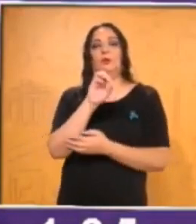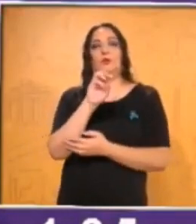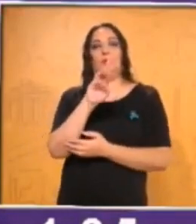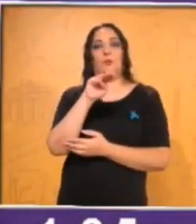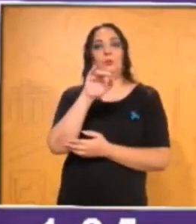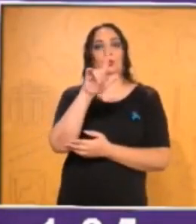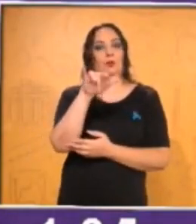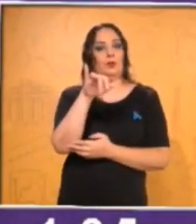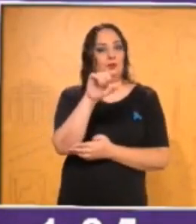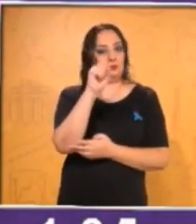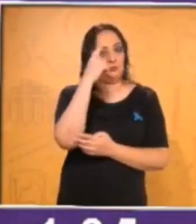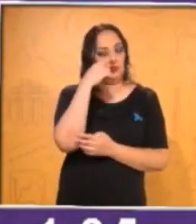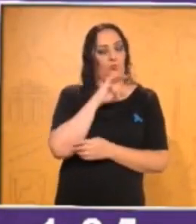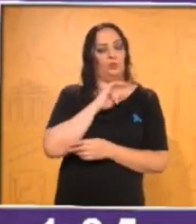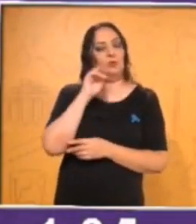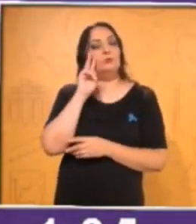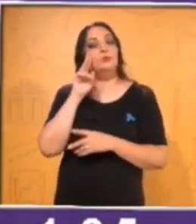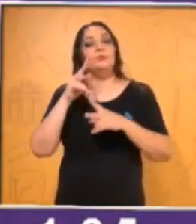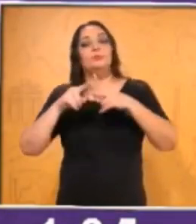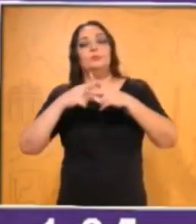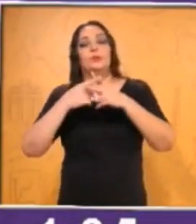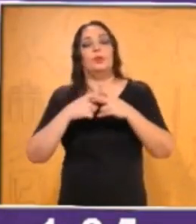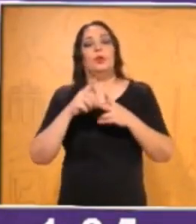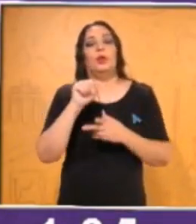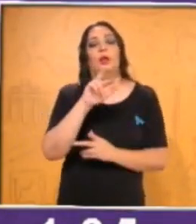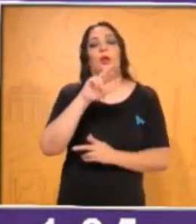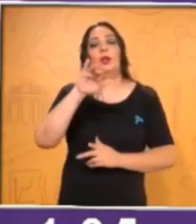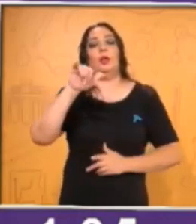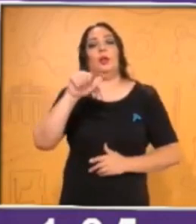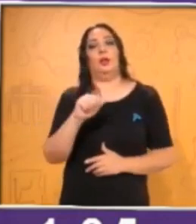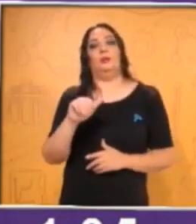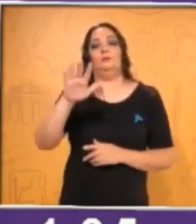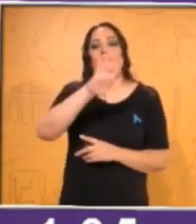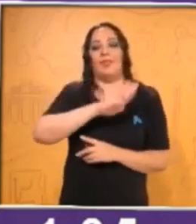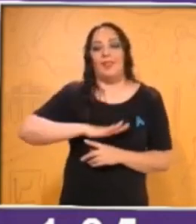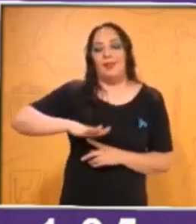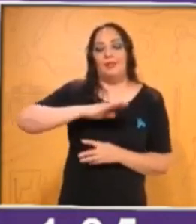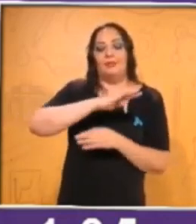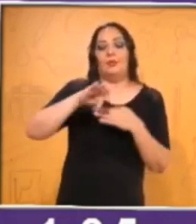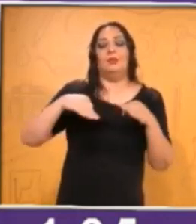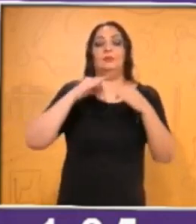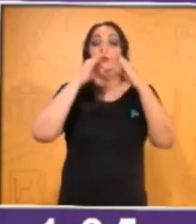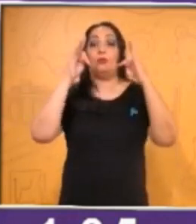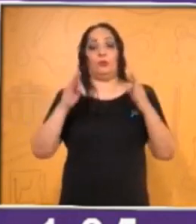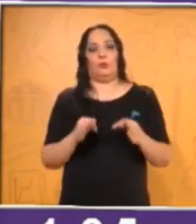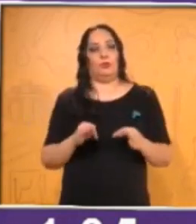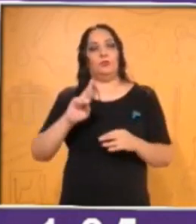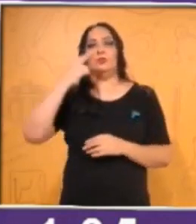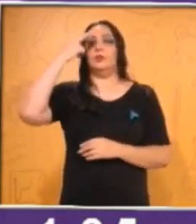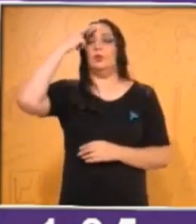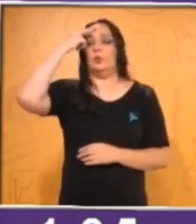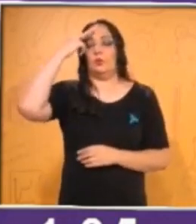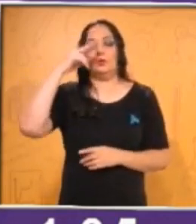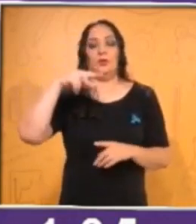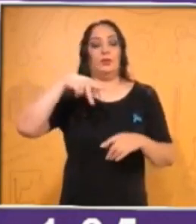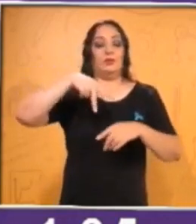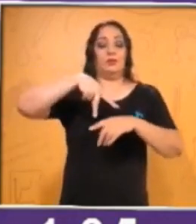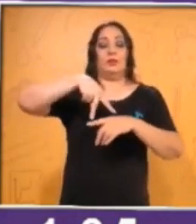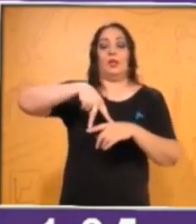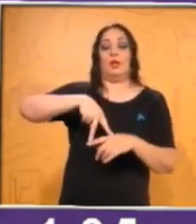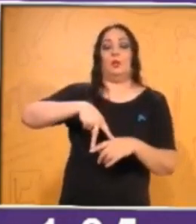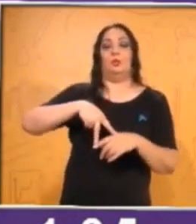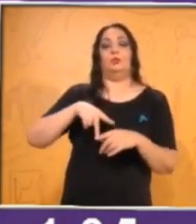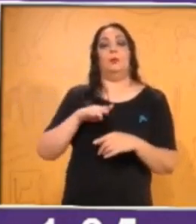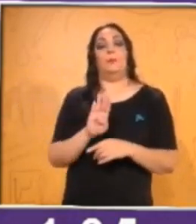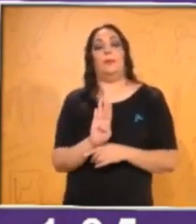las fórmulas para poder calcular áreas, para poder sacar el área de todas las figuras. Te recuerdo, triángulo,